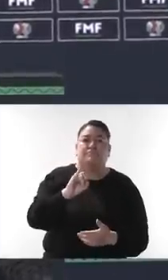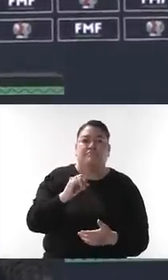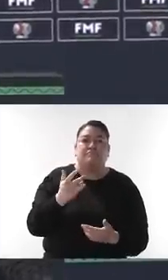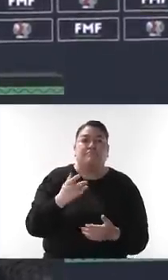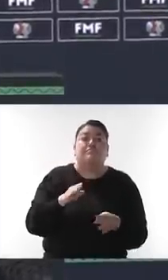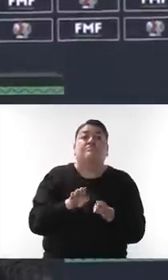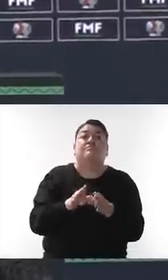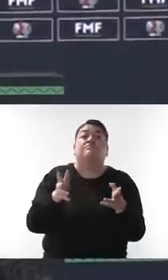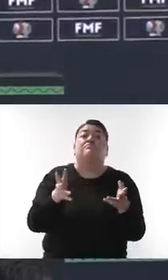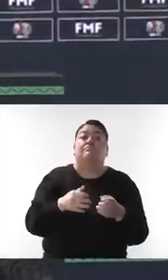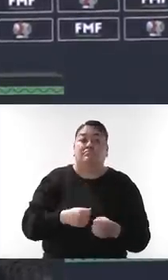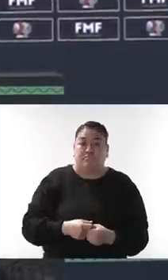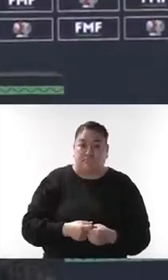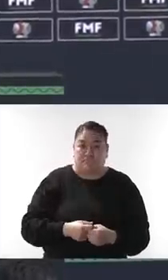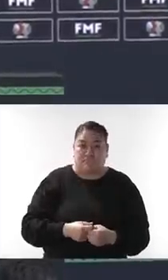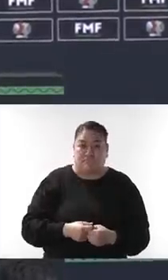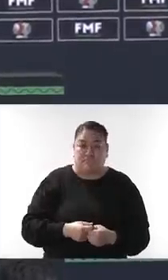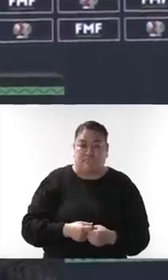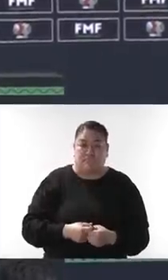acuerdo para llevarlas a cabo?